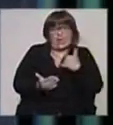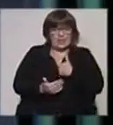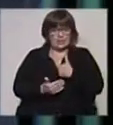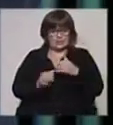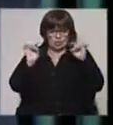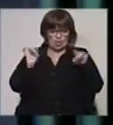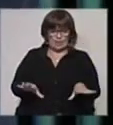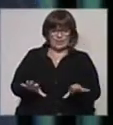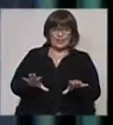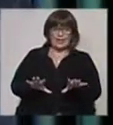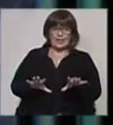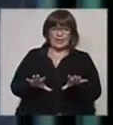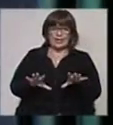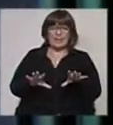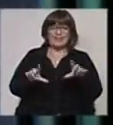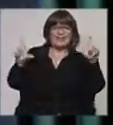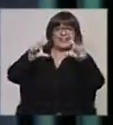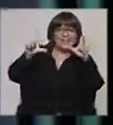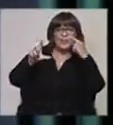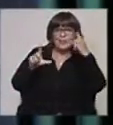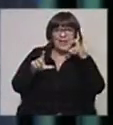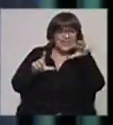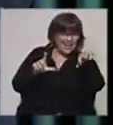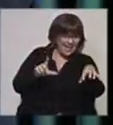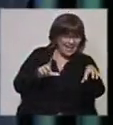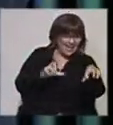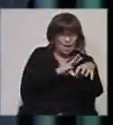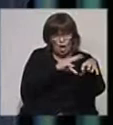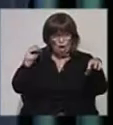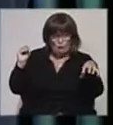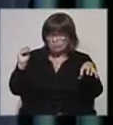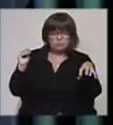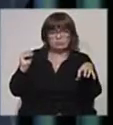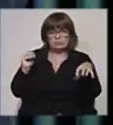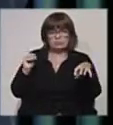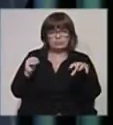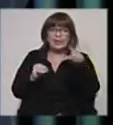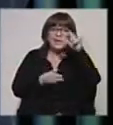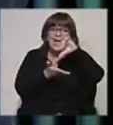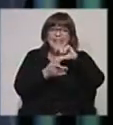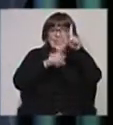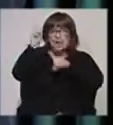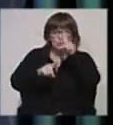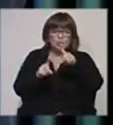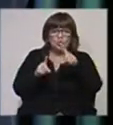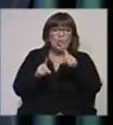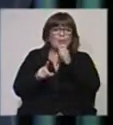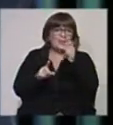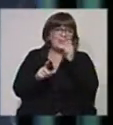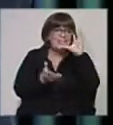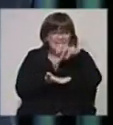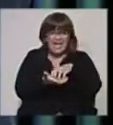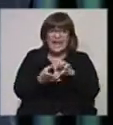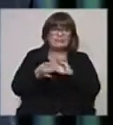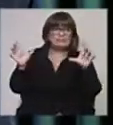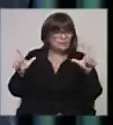solo de lo que vemos en medios locales y en base a eso reportar. Porque hay muchos países donde no hay una prensa local independiente, donde van a